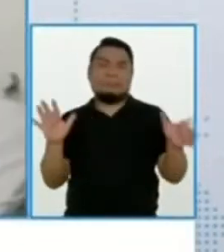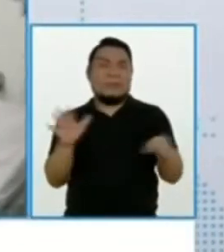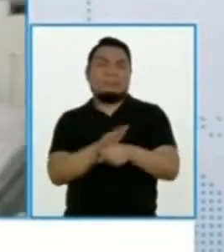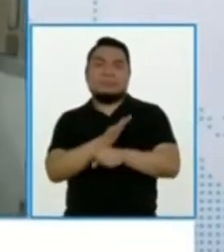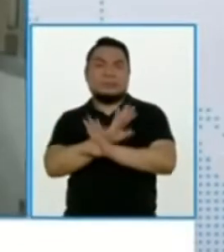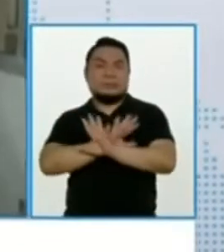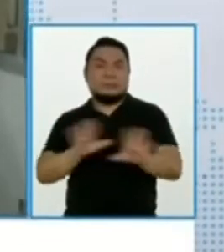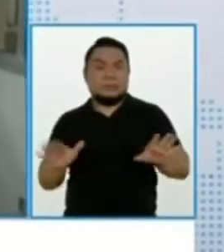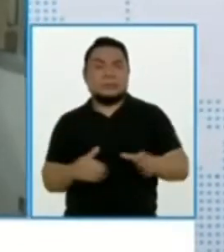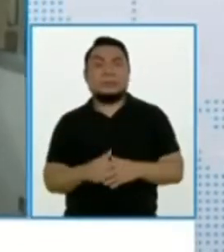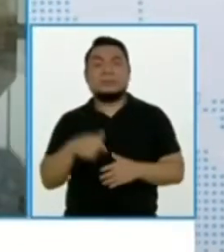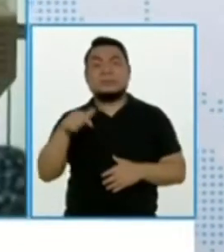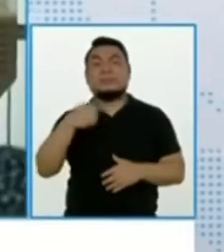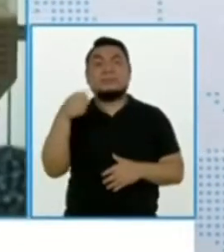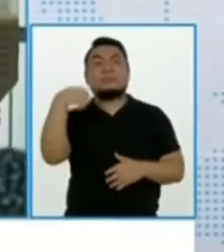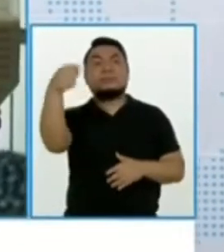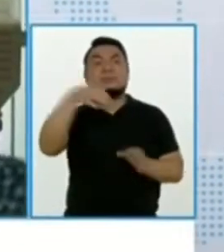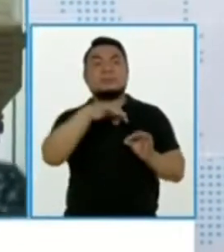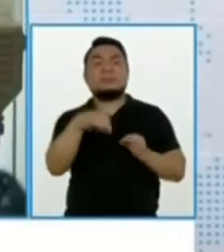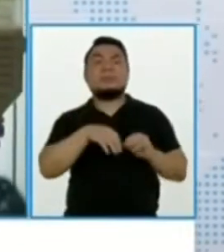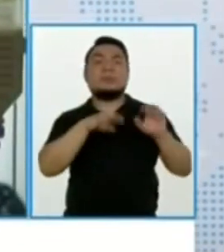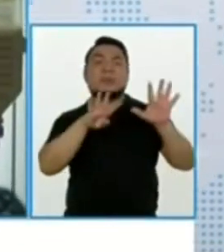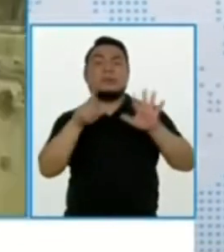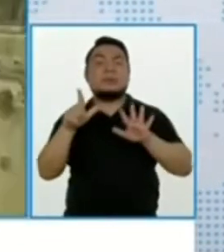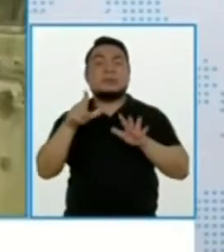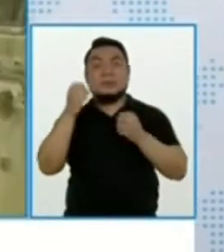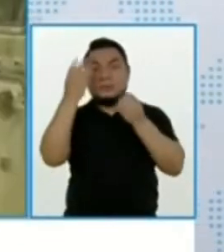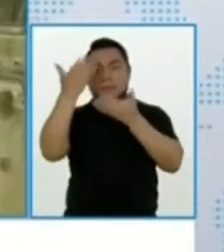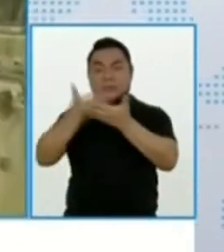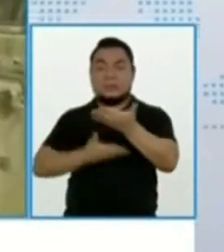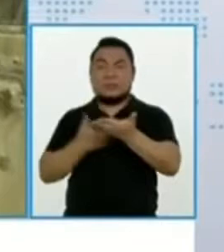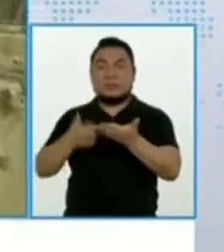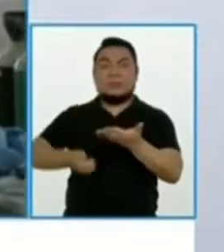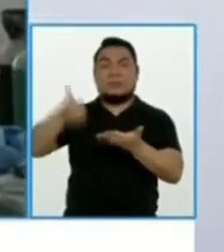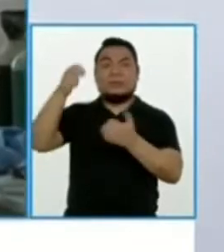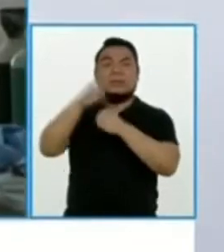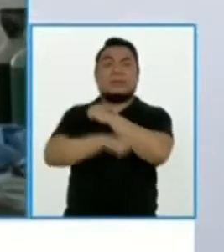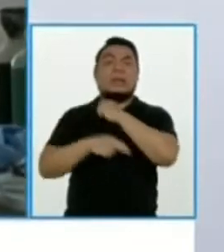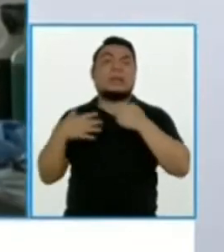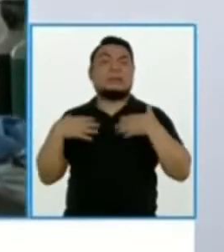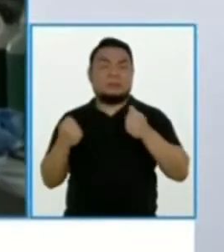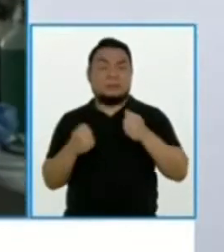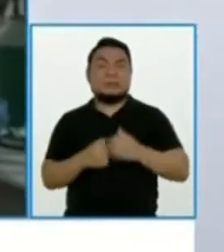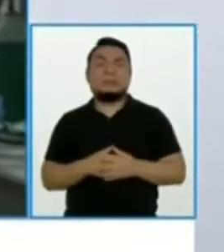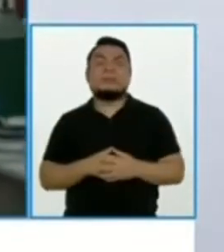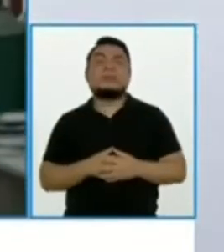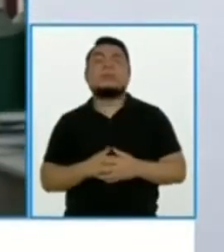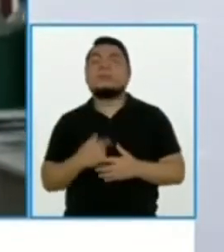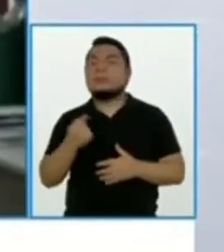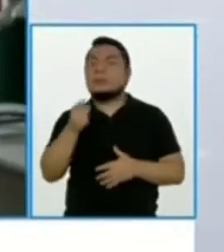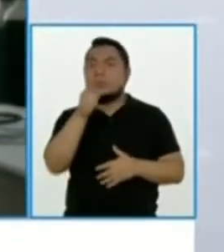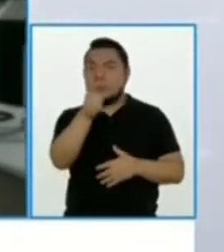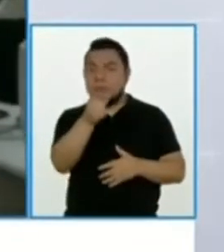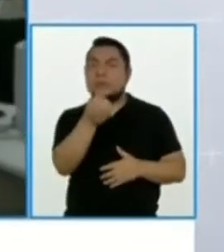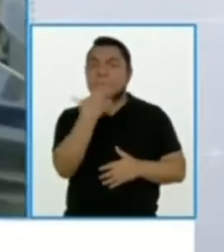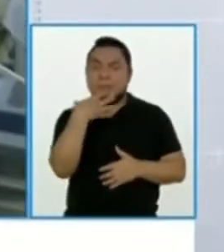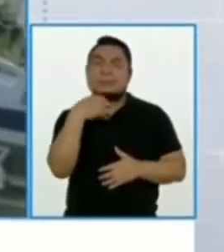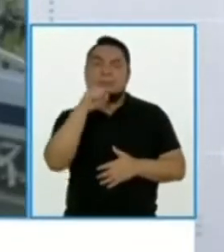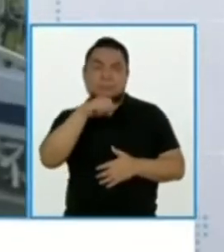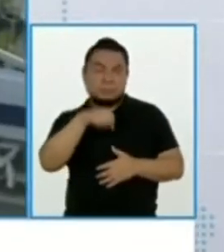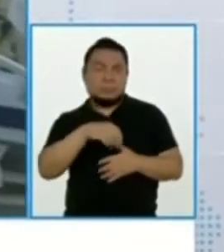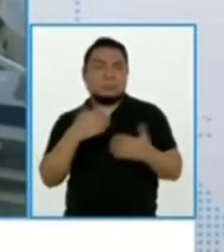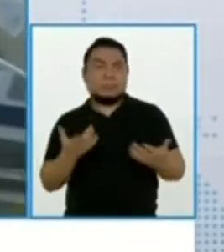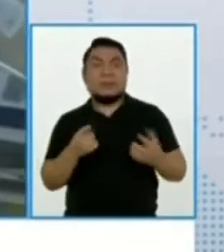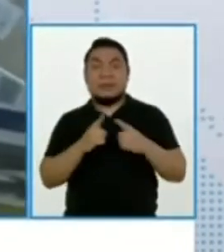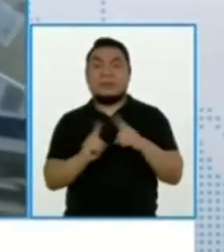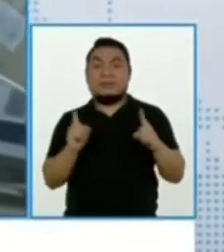nivel nacional quedan 97 según el último reporte de la Superintendencia Nacional de Salud. Como tú bien mencionas,